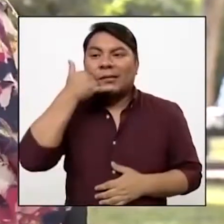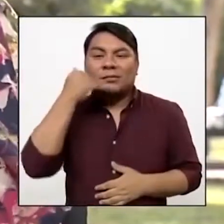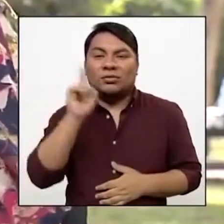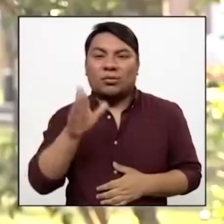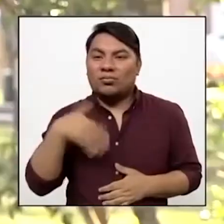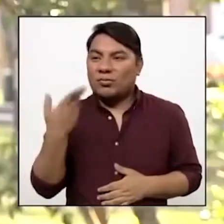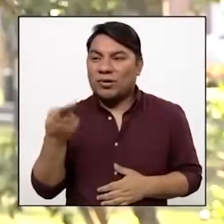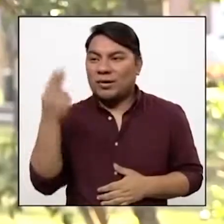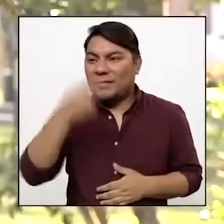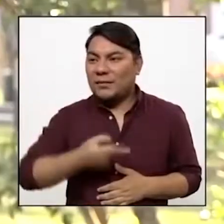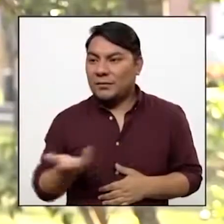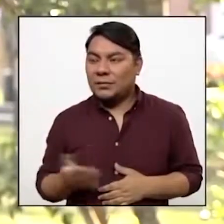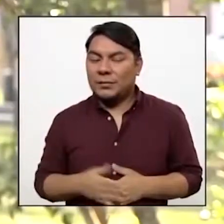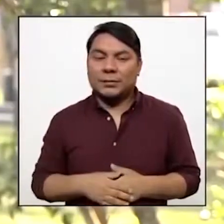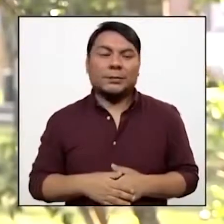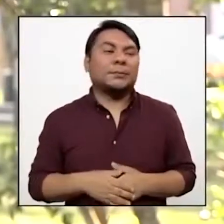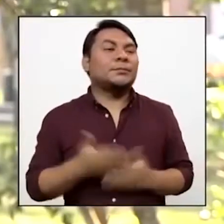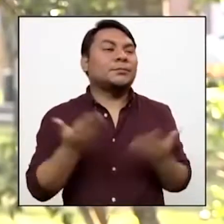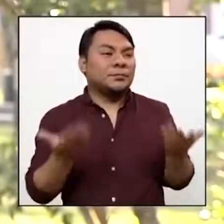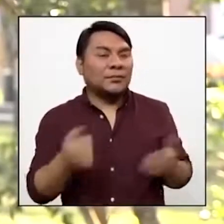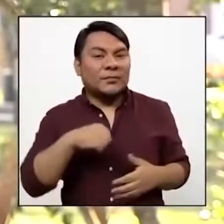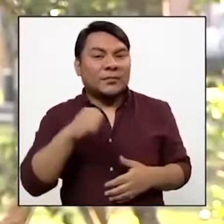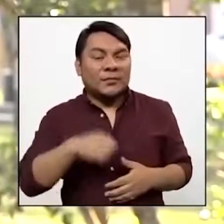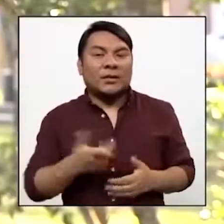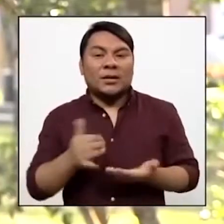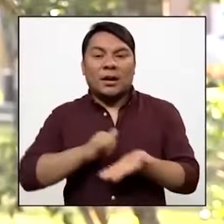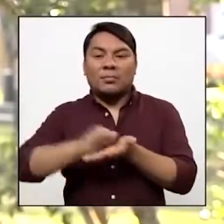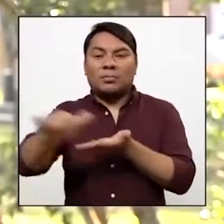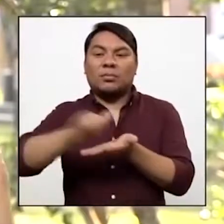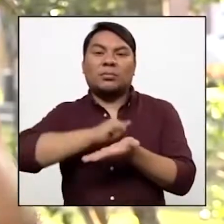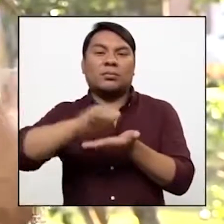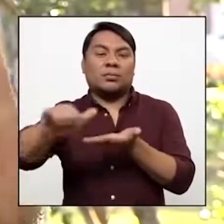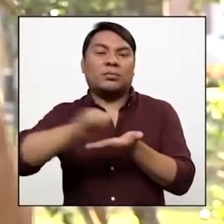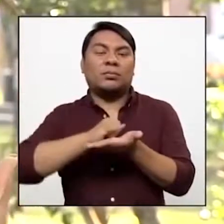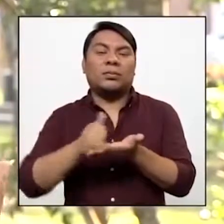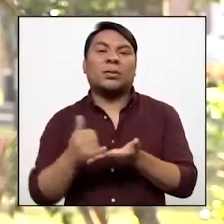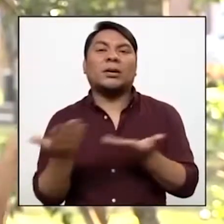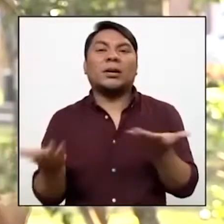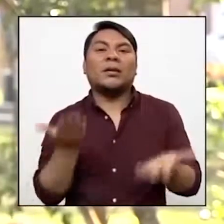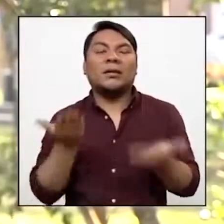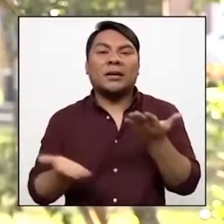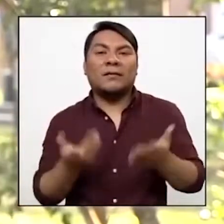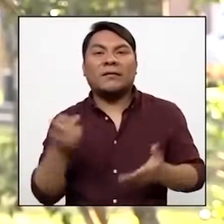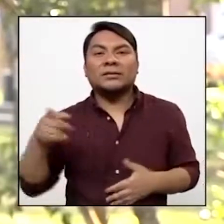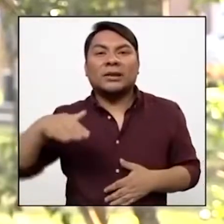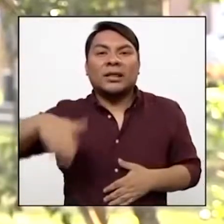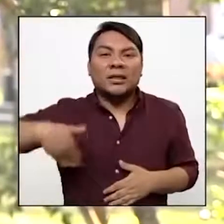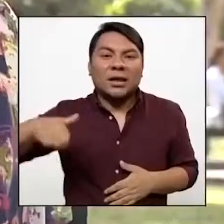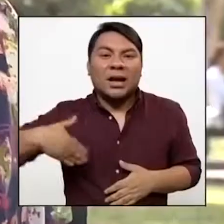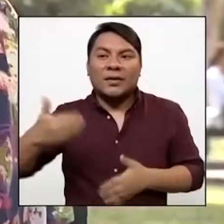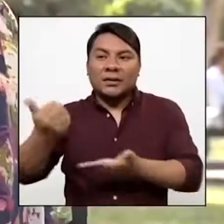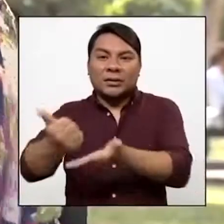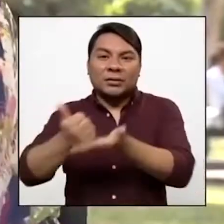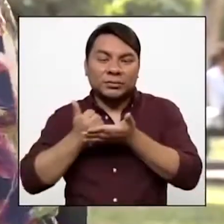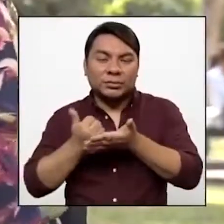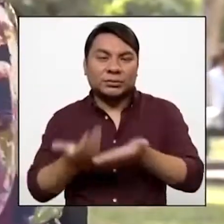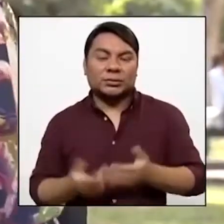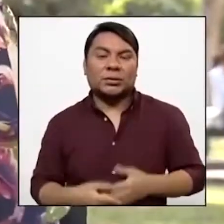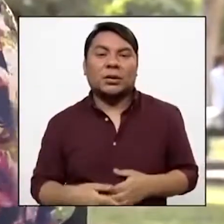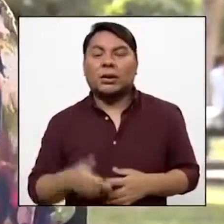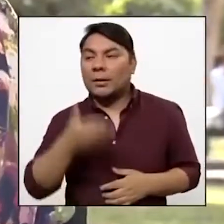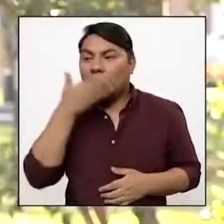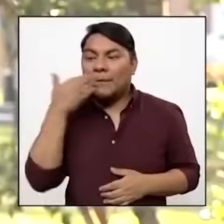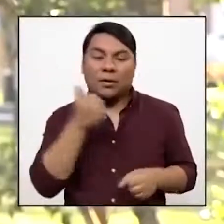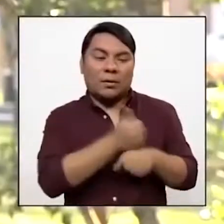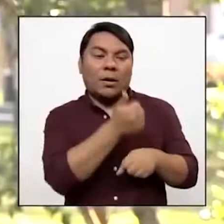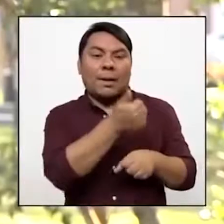llamadas, ¿no? Probablemente por mensaje demore mucho la ayuda y en organizarnos y en contactarnos también. Claro, los vecinos mismos